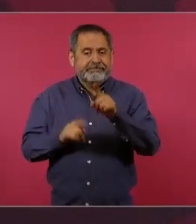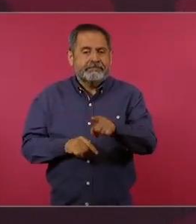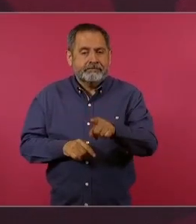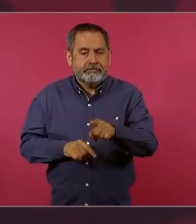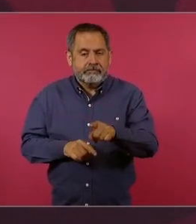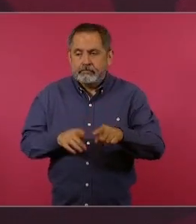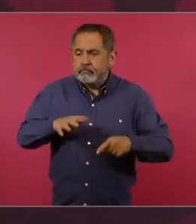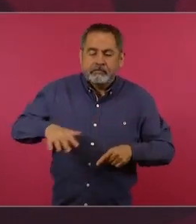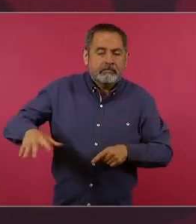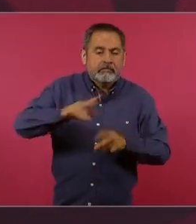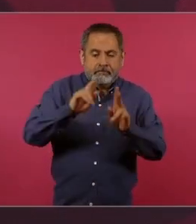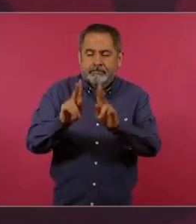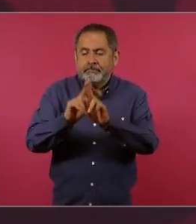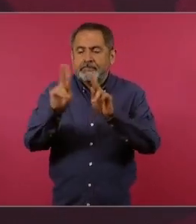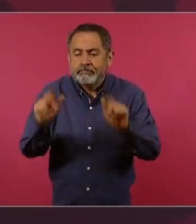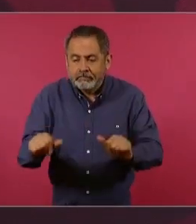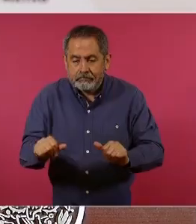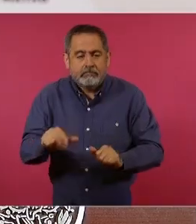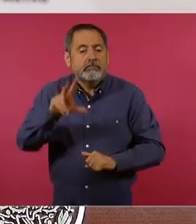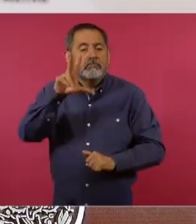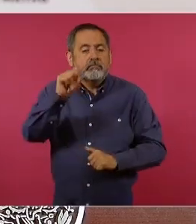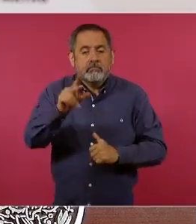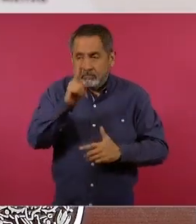la vía pacífica, la no violencia,